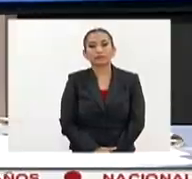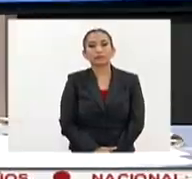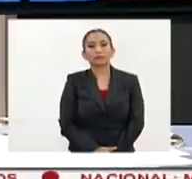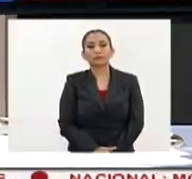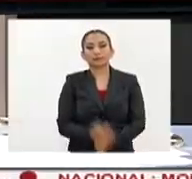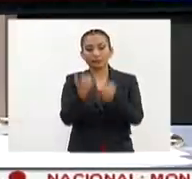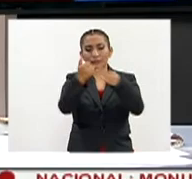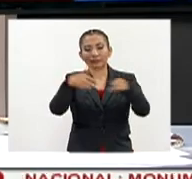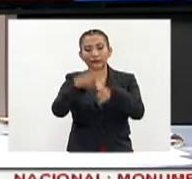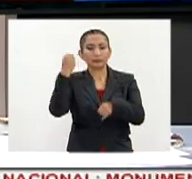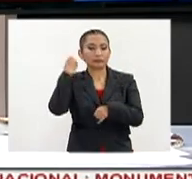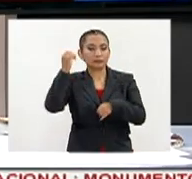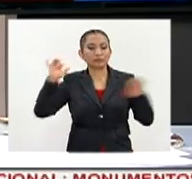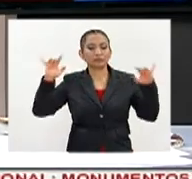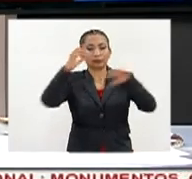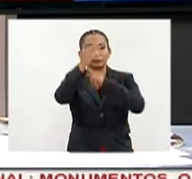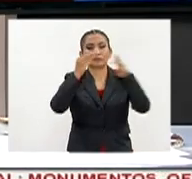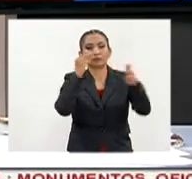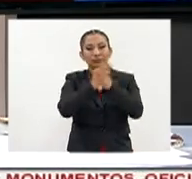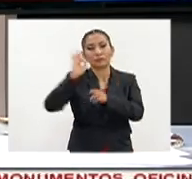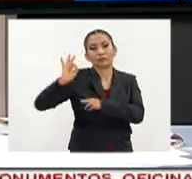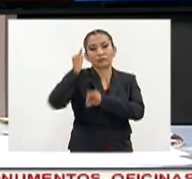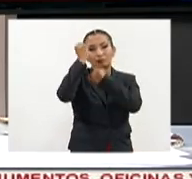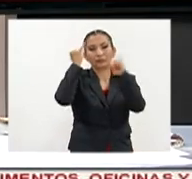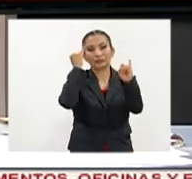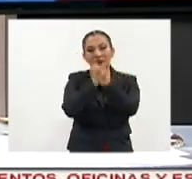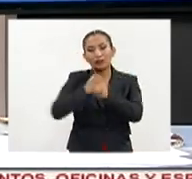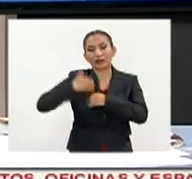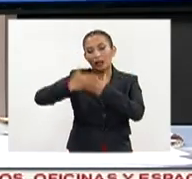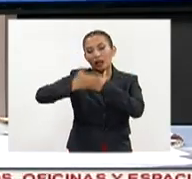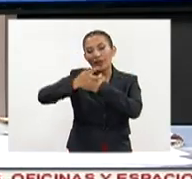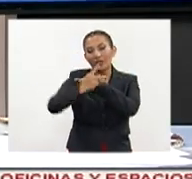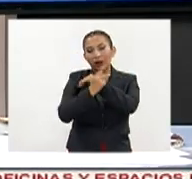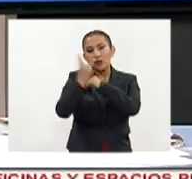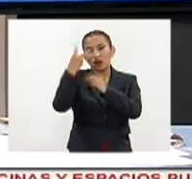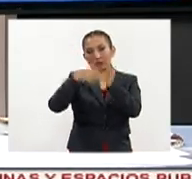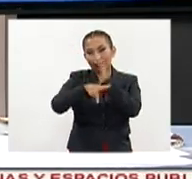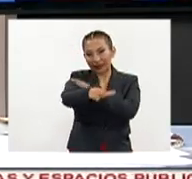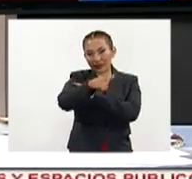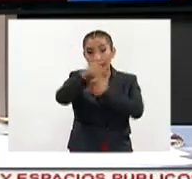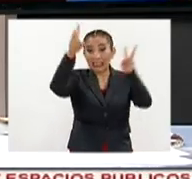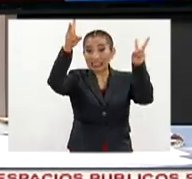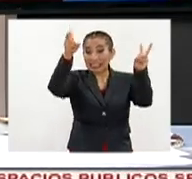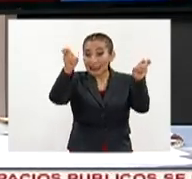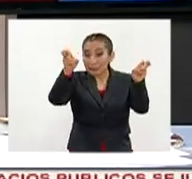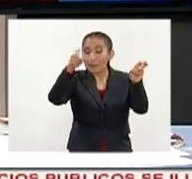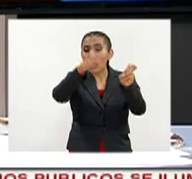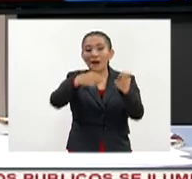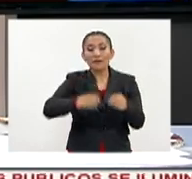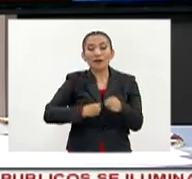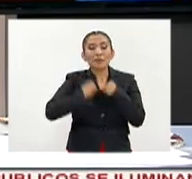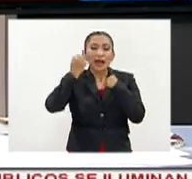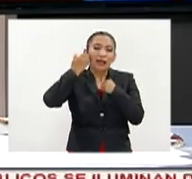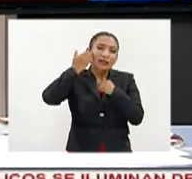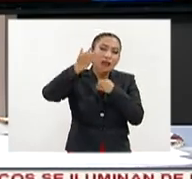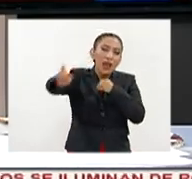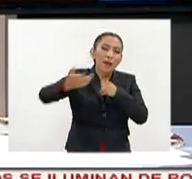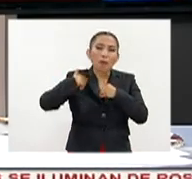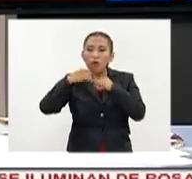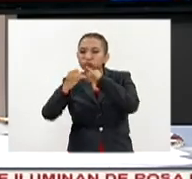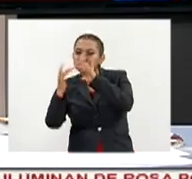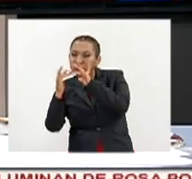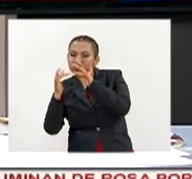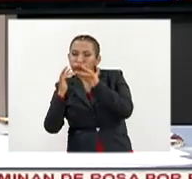Se inauguró la Conferencia Mundial de la Federación Internacional de Archivos de Televisión 2017 bajo el tema Vivir en la Era Digital,